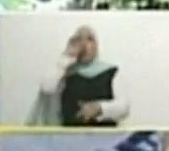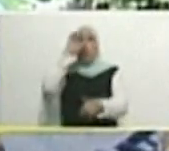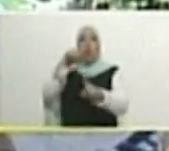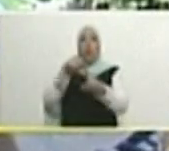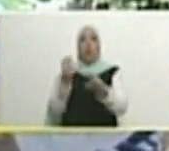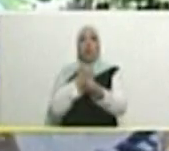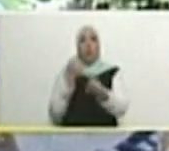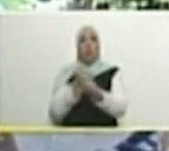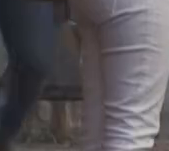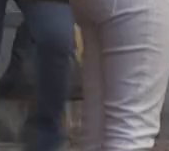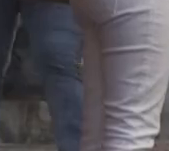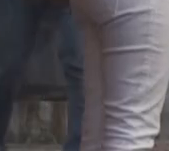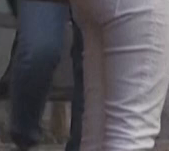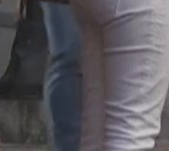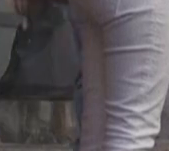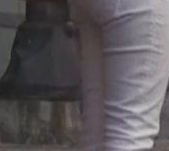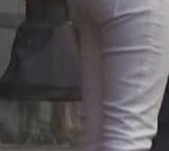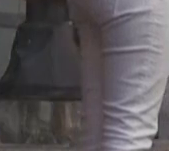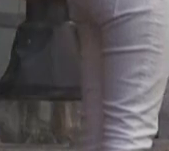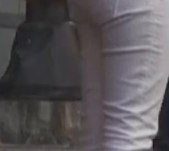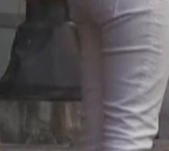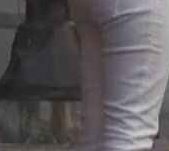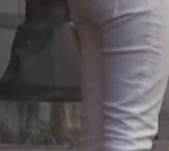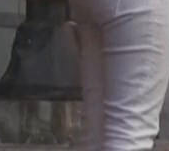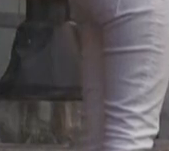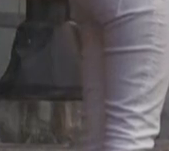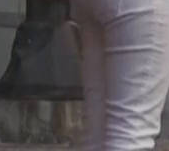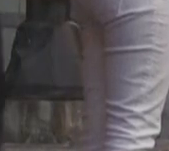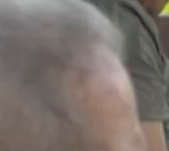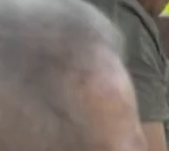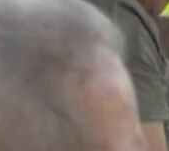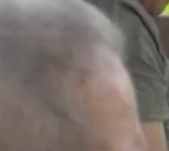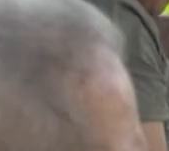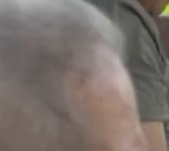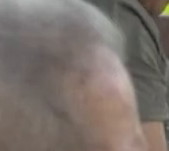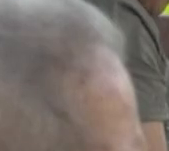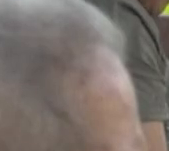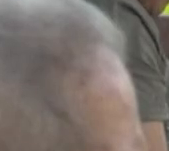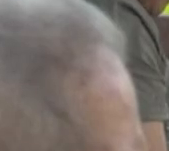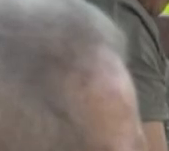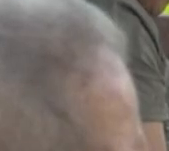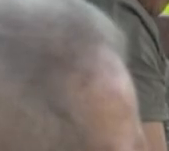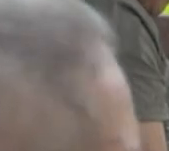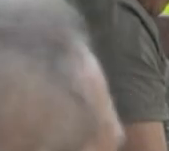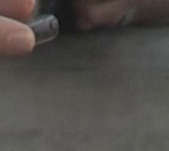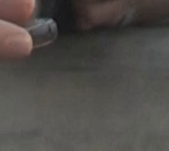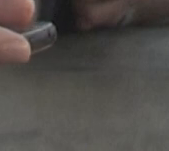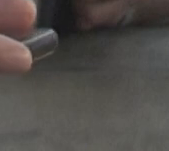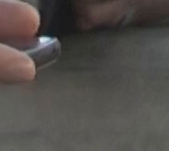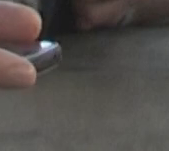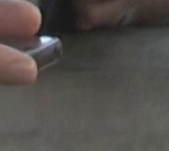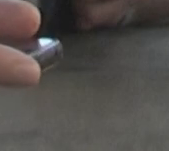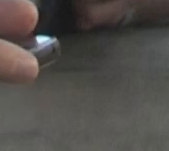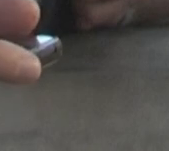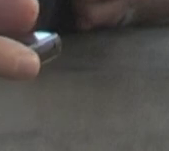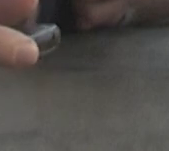recesión económica el presidente desestimó proyecciones privadas y acusó a Estados Unidos de utilizar a medios